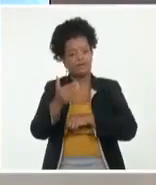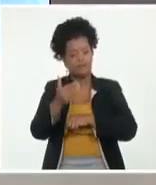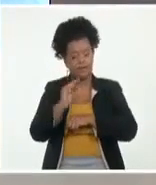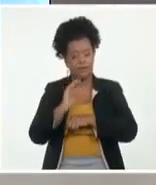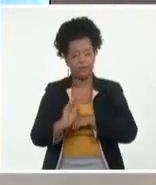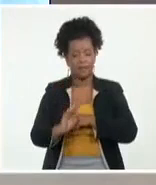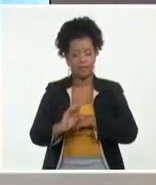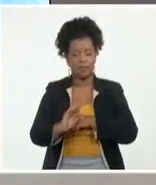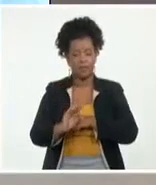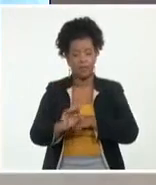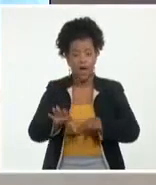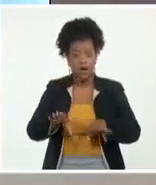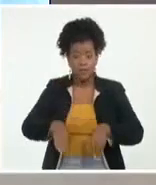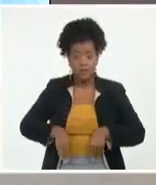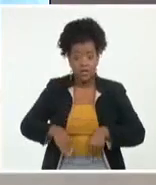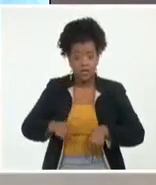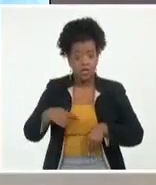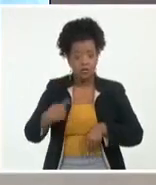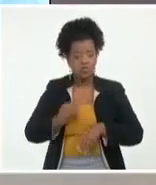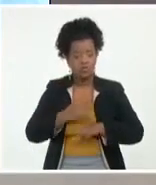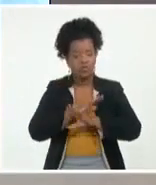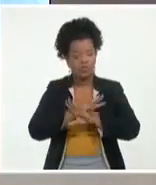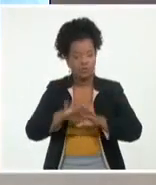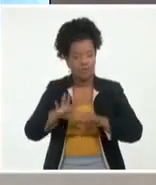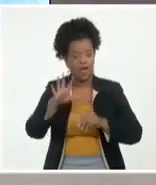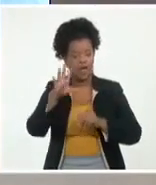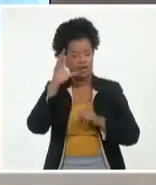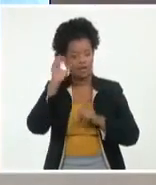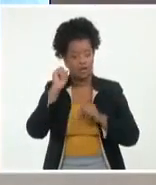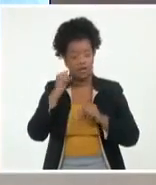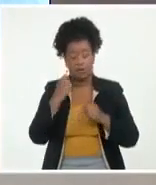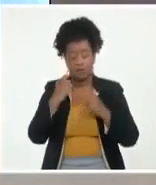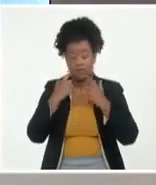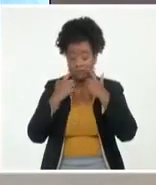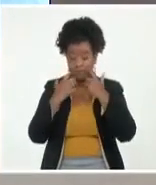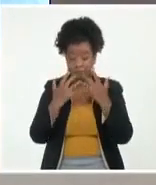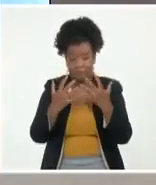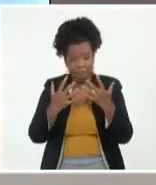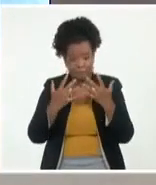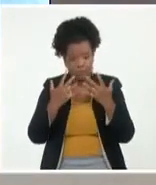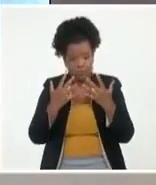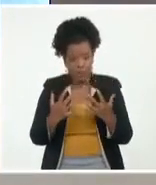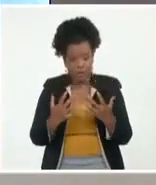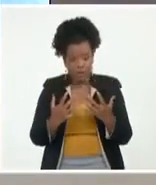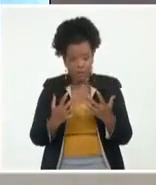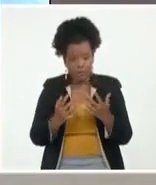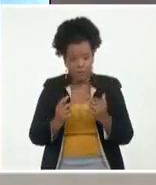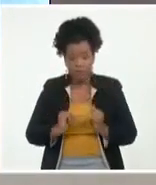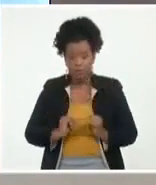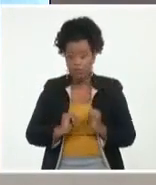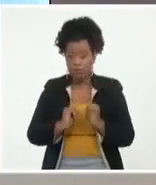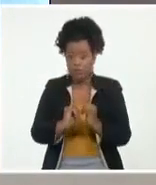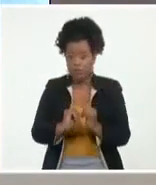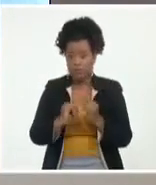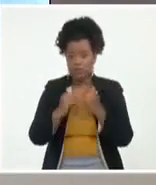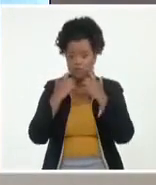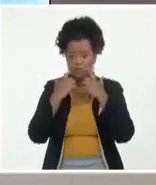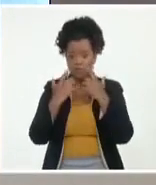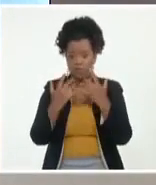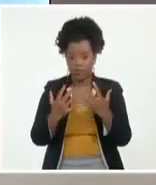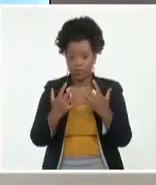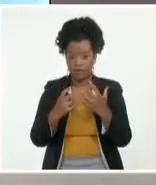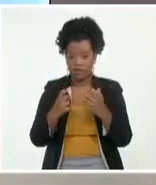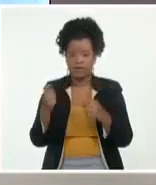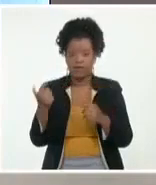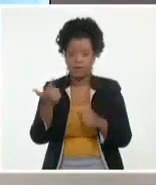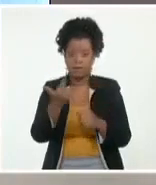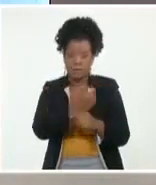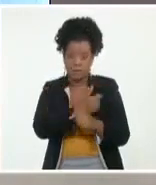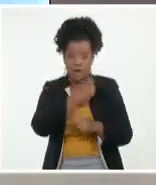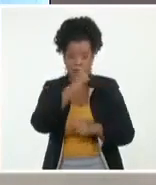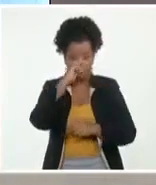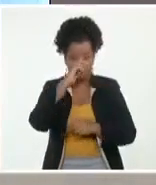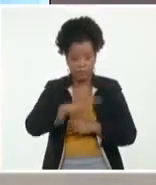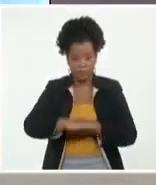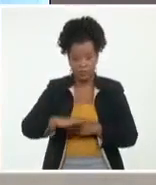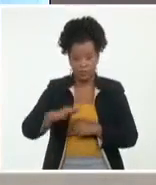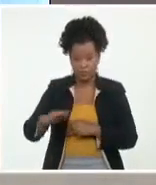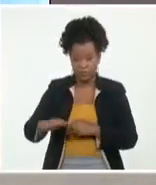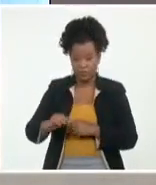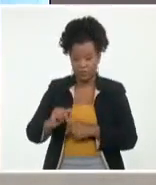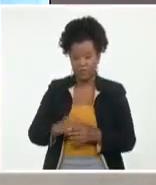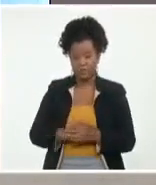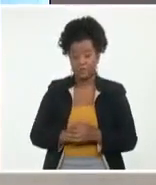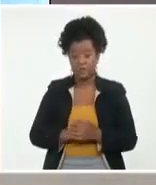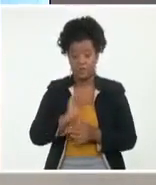asume con sumo rigor y que un dato importante, no lleva placebo porque se trata de un esquema abierto, o sea, que se inmuniza a